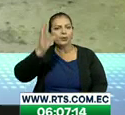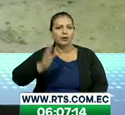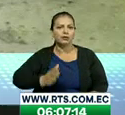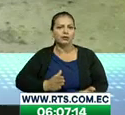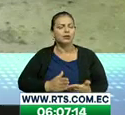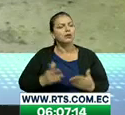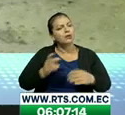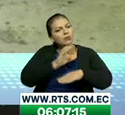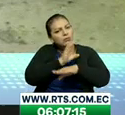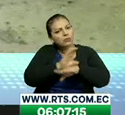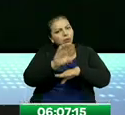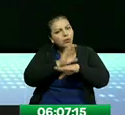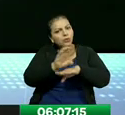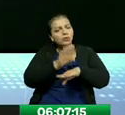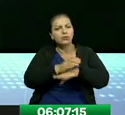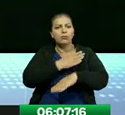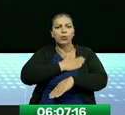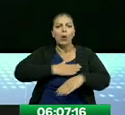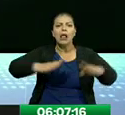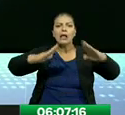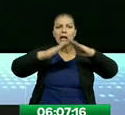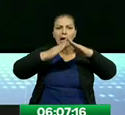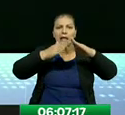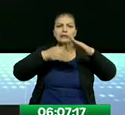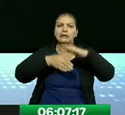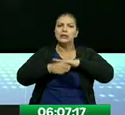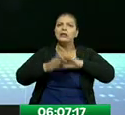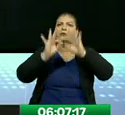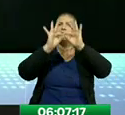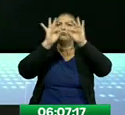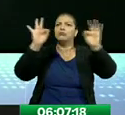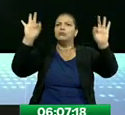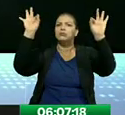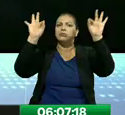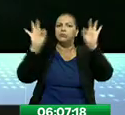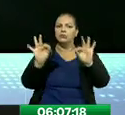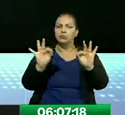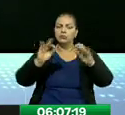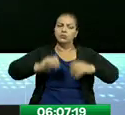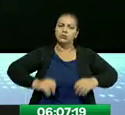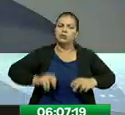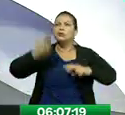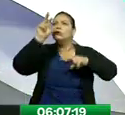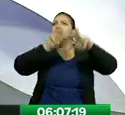te espero por la casa hoy día. Oiga. Y aquí nos vamos, ¿cómo? Para que me arreglen esa electricidad. Ah, ya, perfecto.